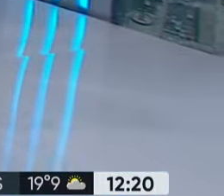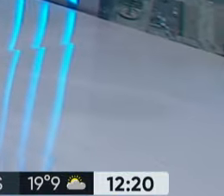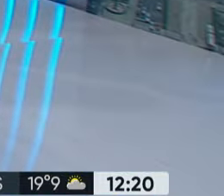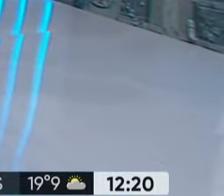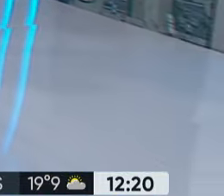pensar en fútbol